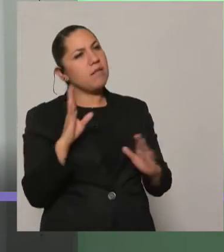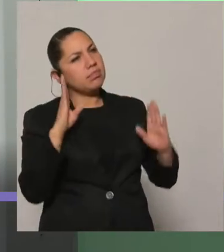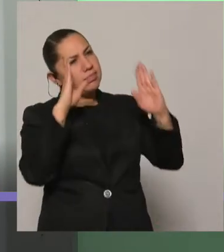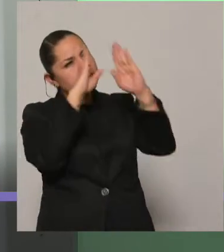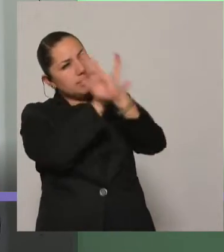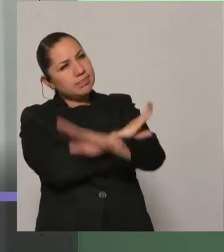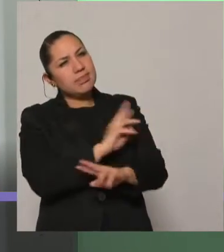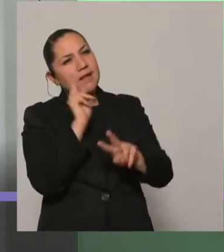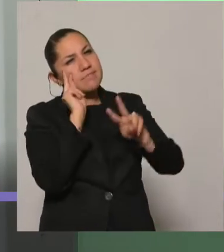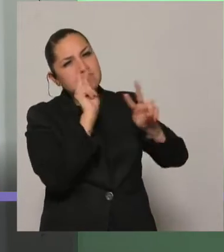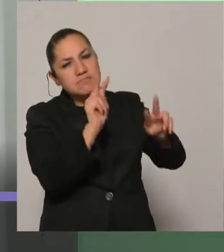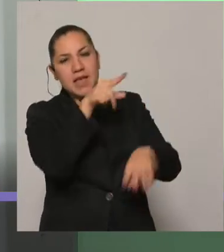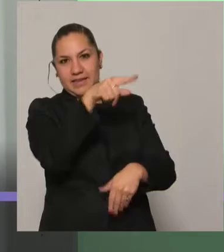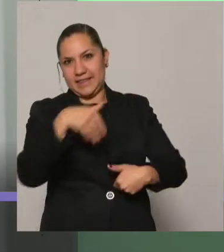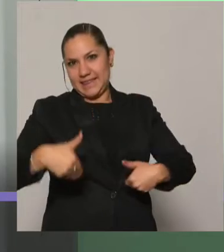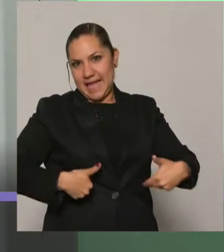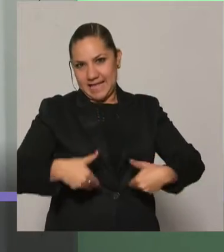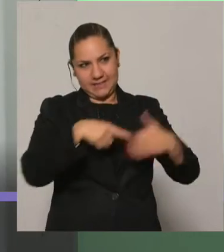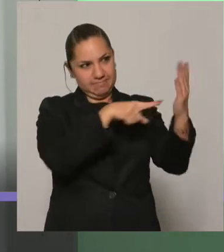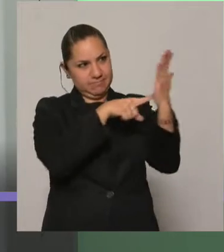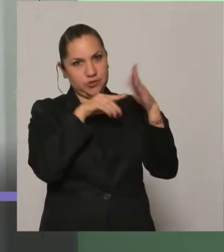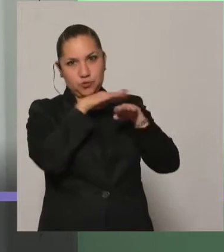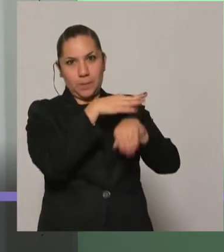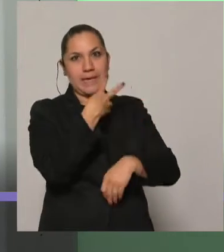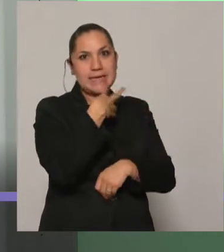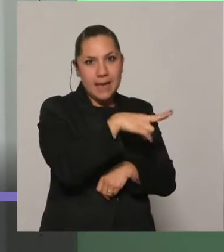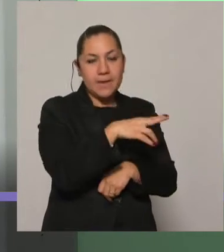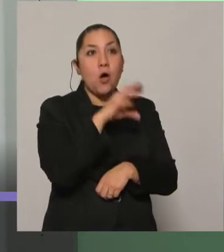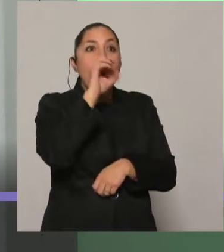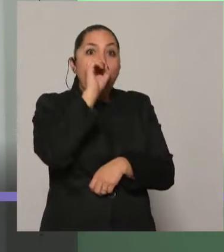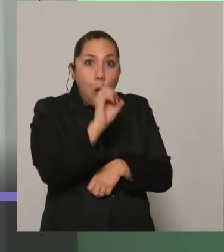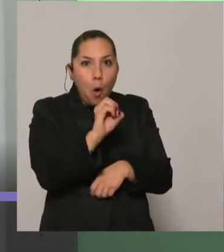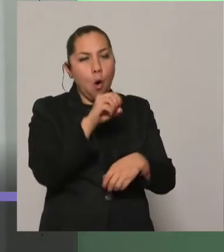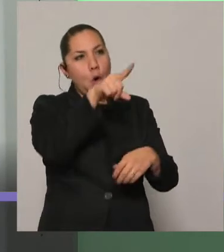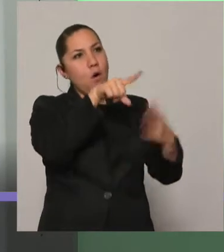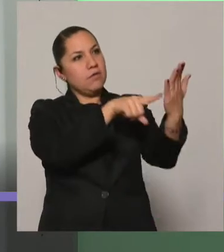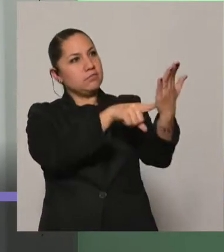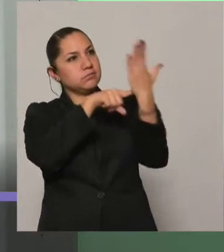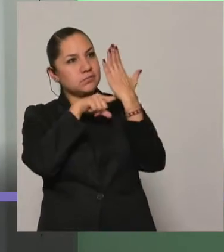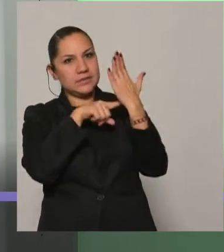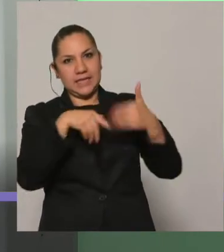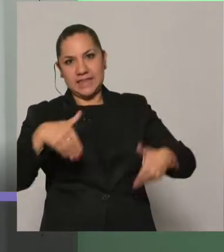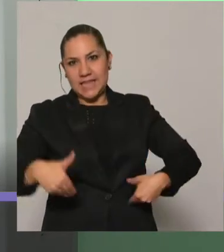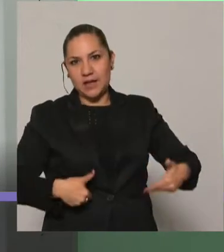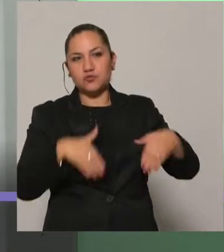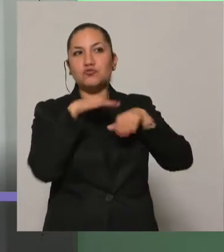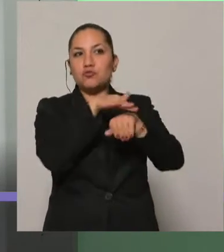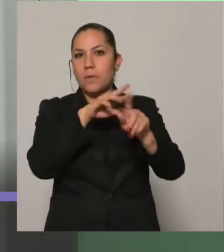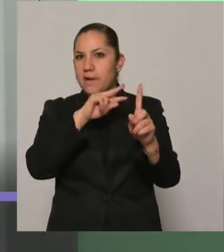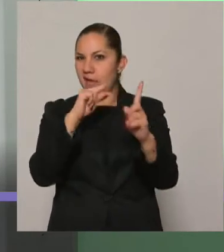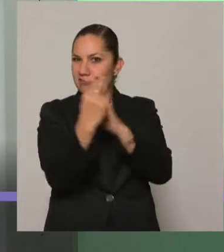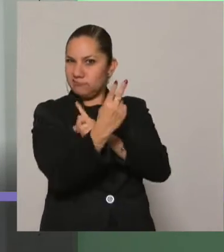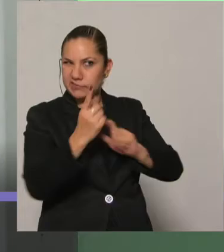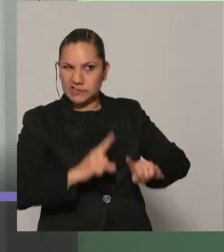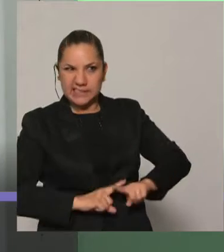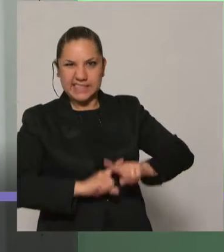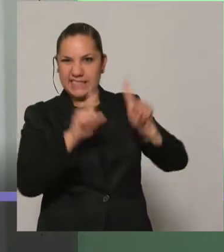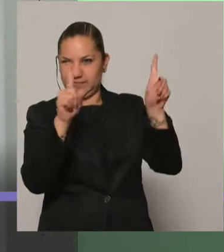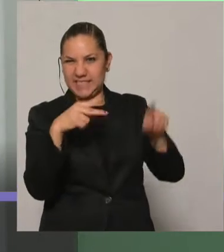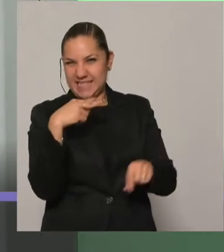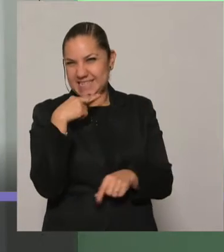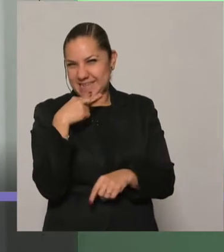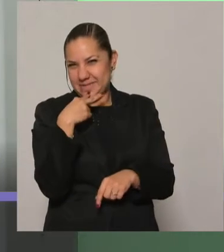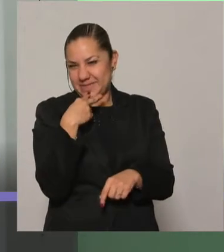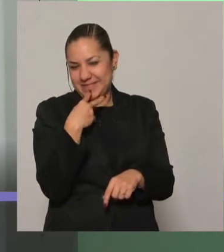muy divertida o un cuento muy oscuro y violento. Y de ahí posteriormente salir al cafecito, a caminar,